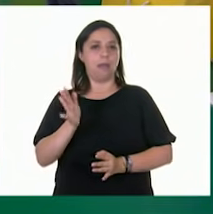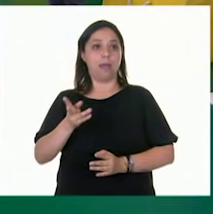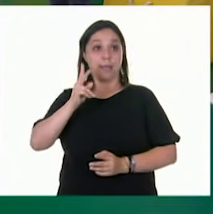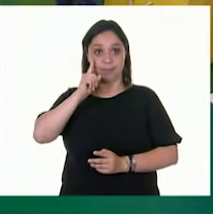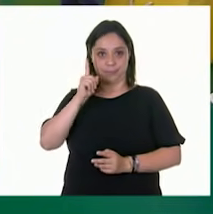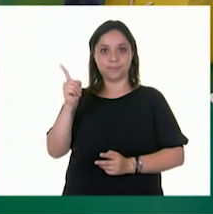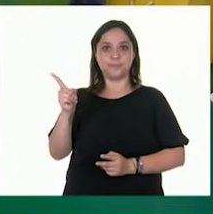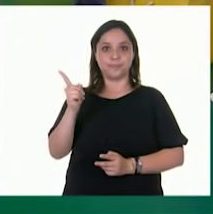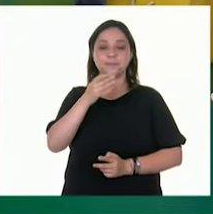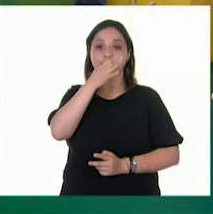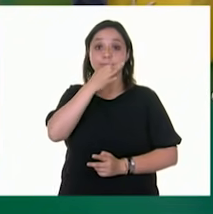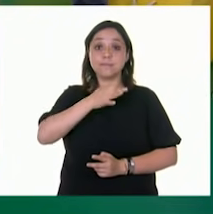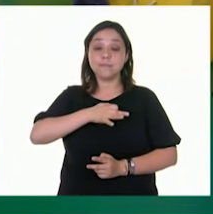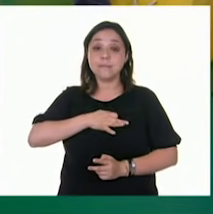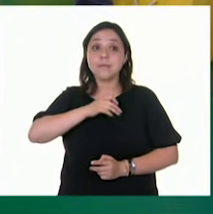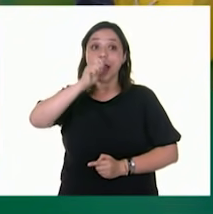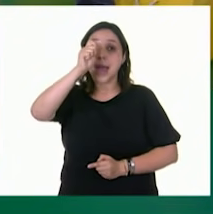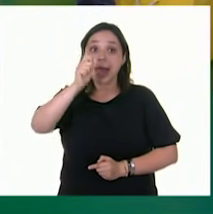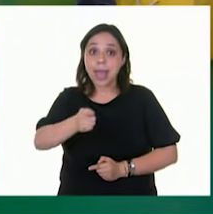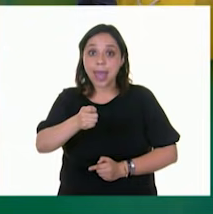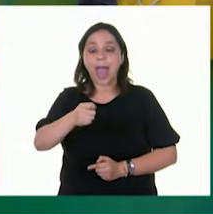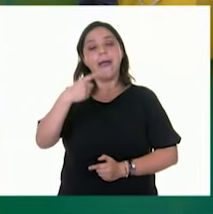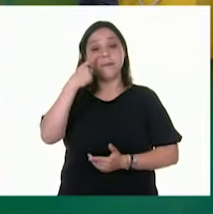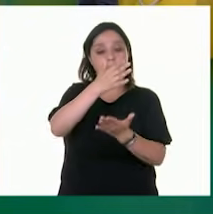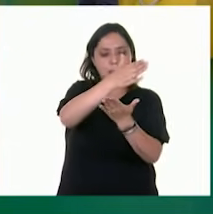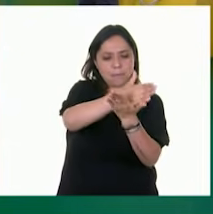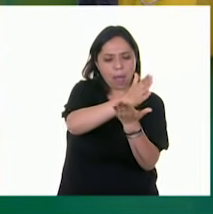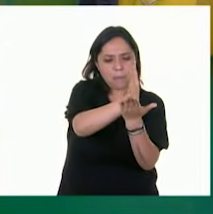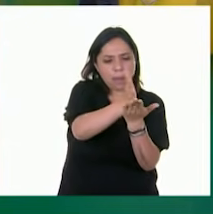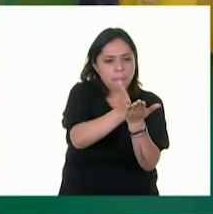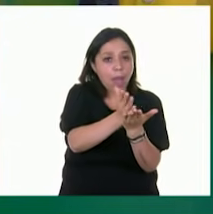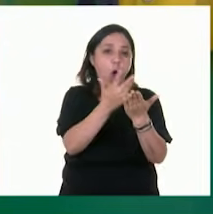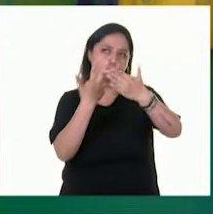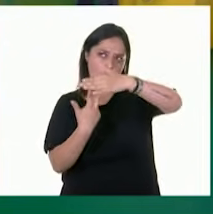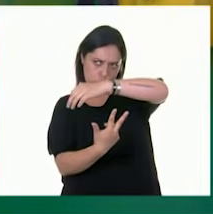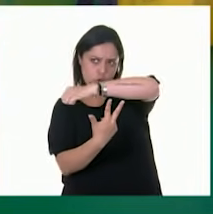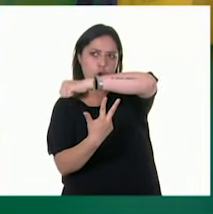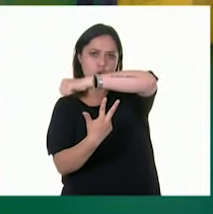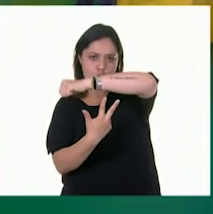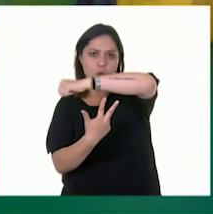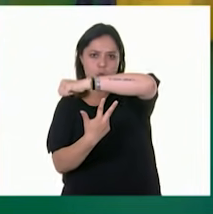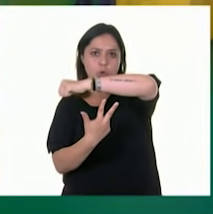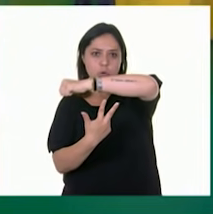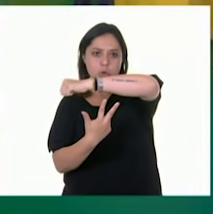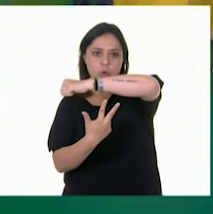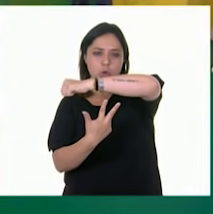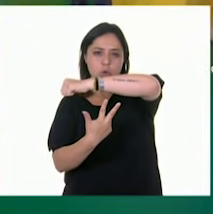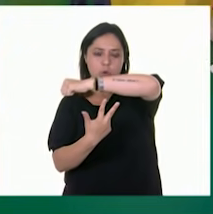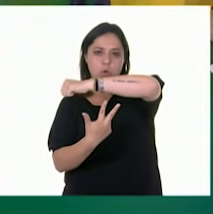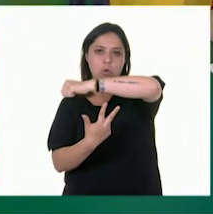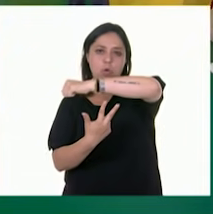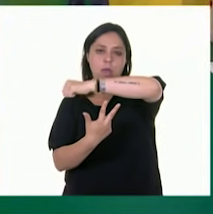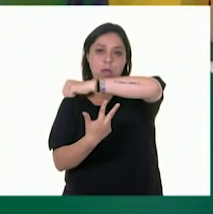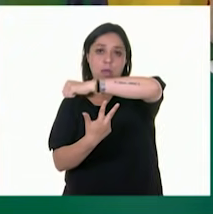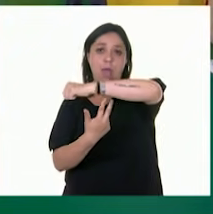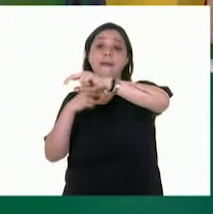Esto nos está diciendo que está dividida en octavos. En octavos, exacto. 7 rebanadas vendió. Y solo se quedó con